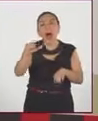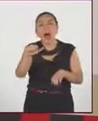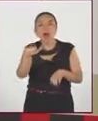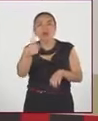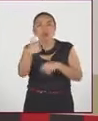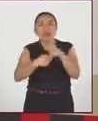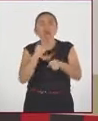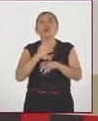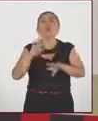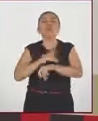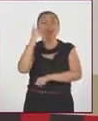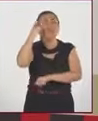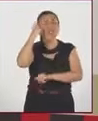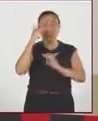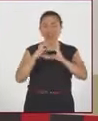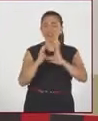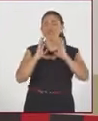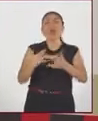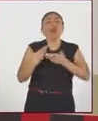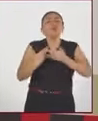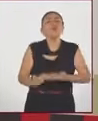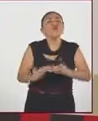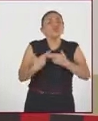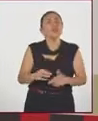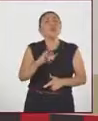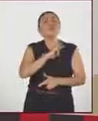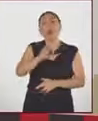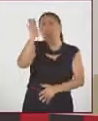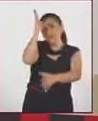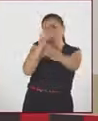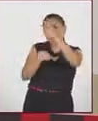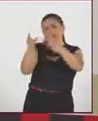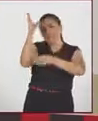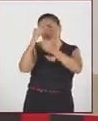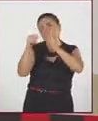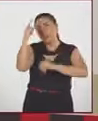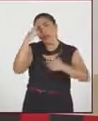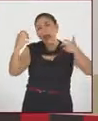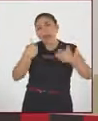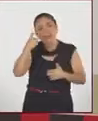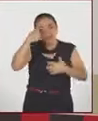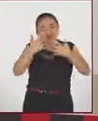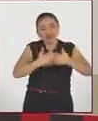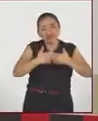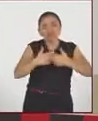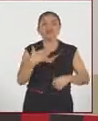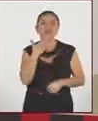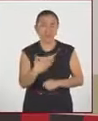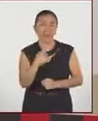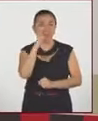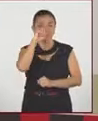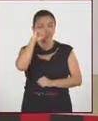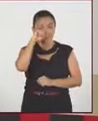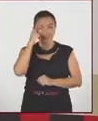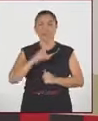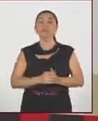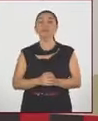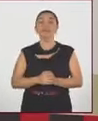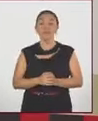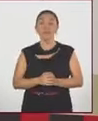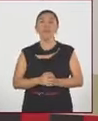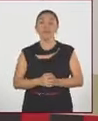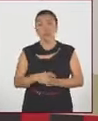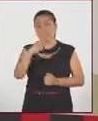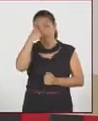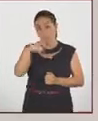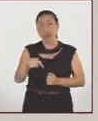la suficiente madurez para poder pues hacer estas actividades, ¿no? Okay. Dentro de la maduración